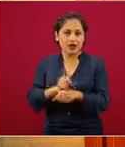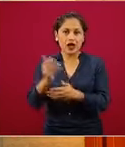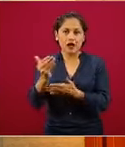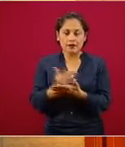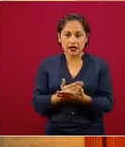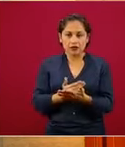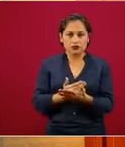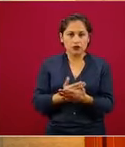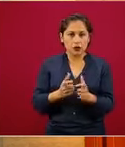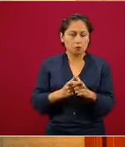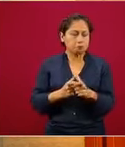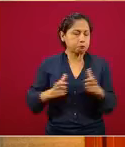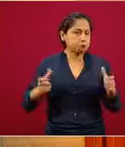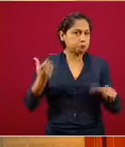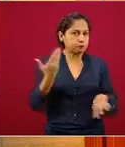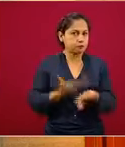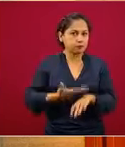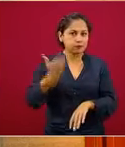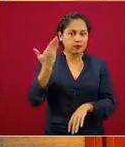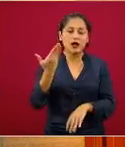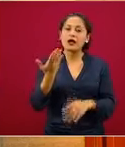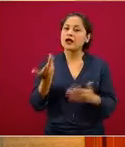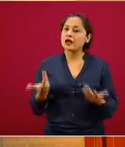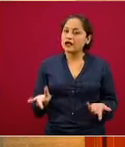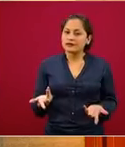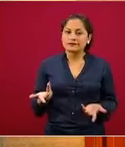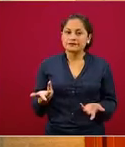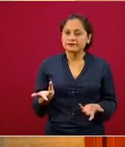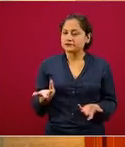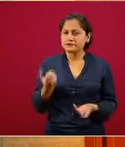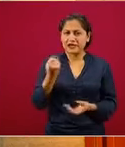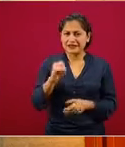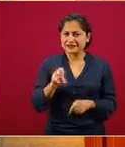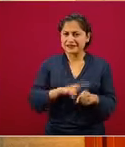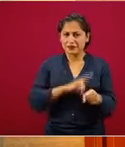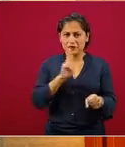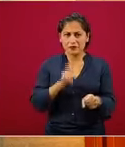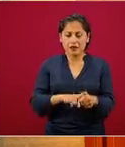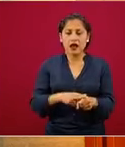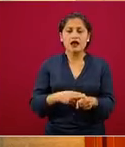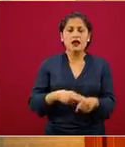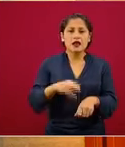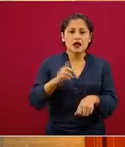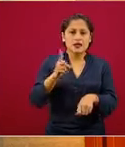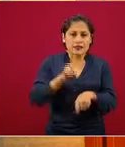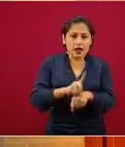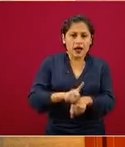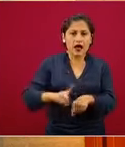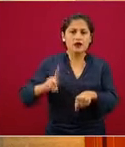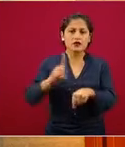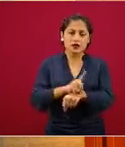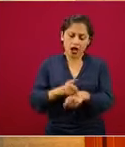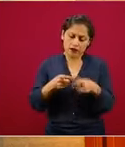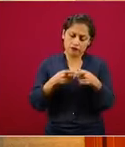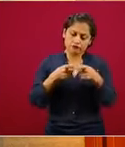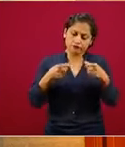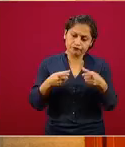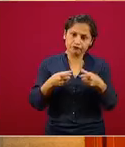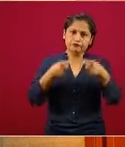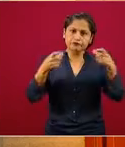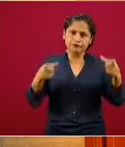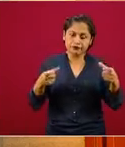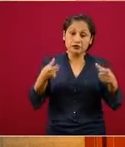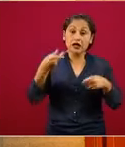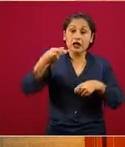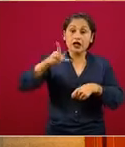Cada vez hay más y más y más y más casos, independientemente de que la curva